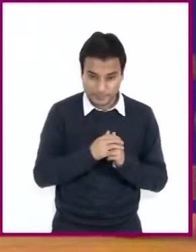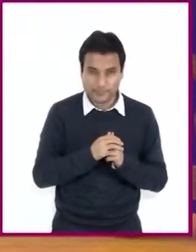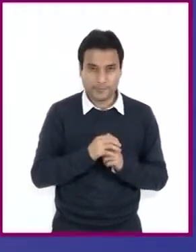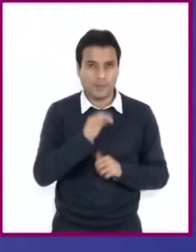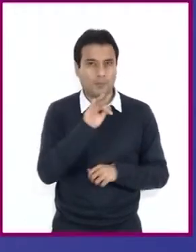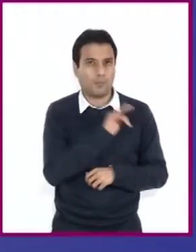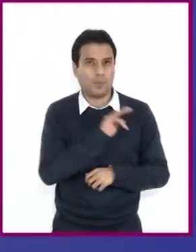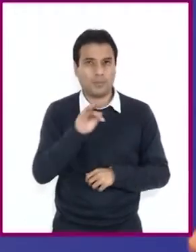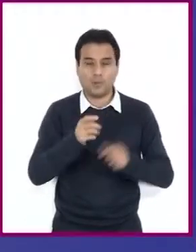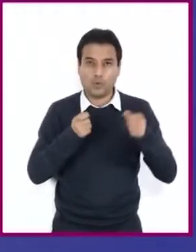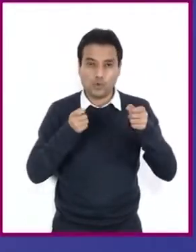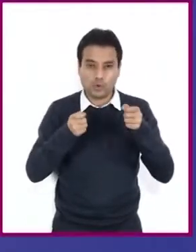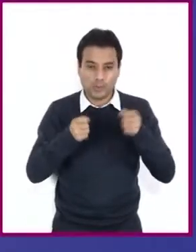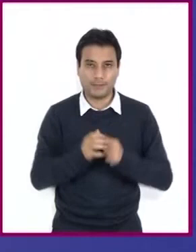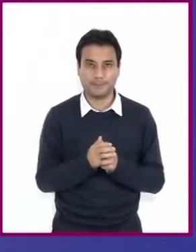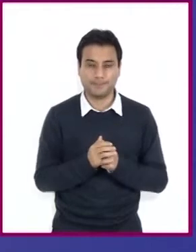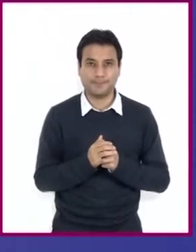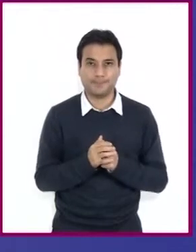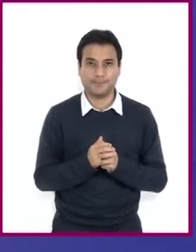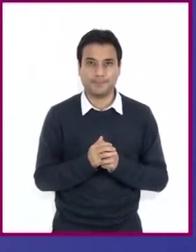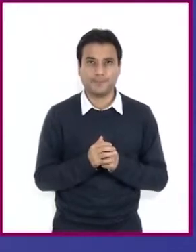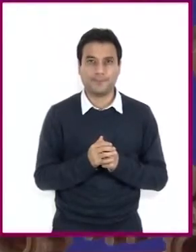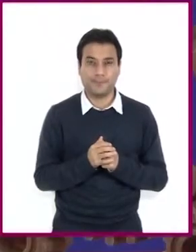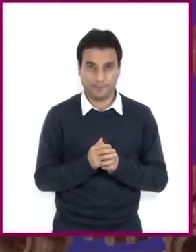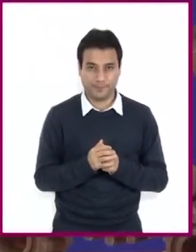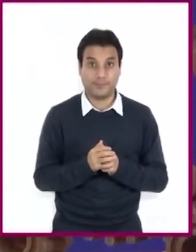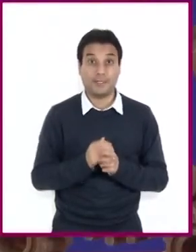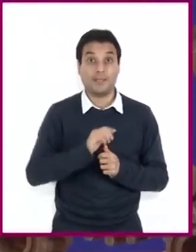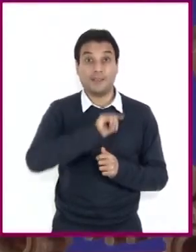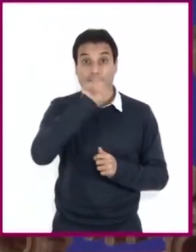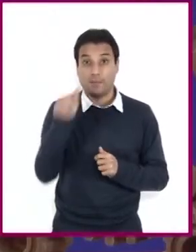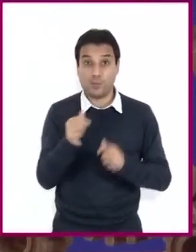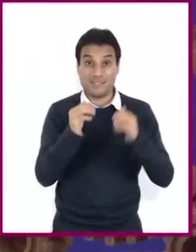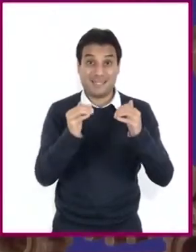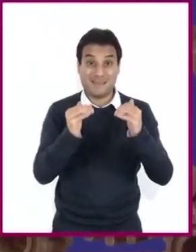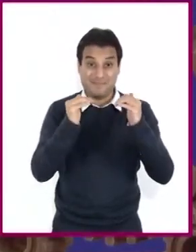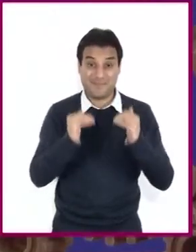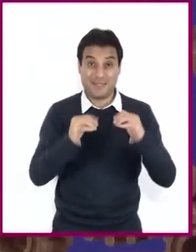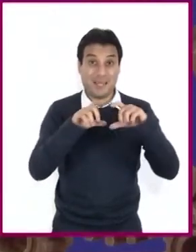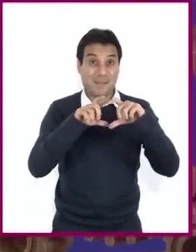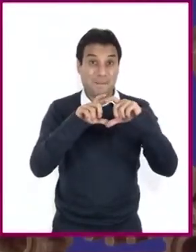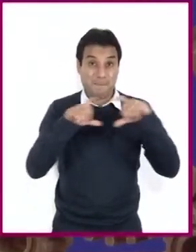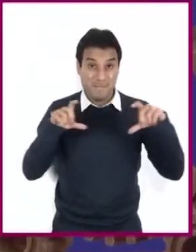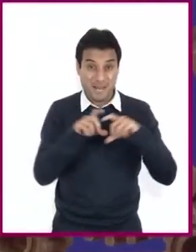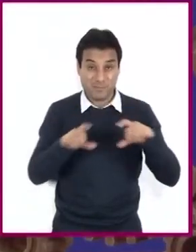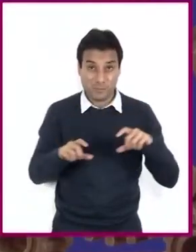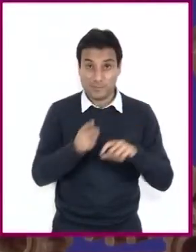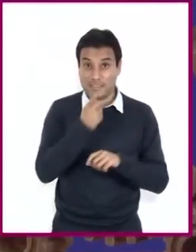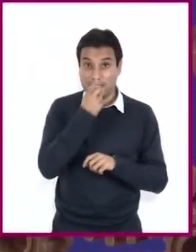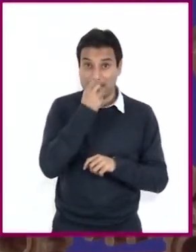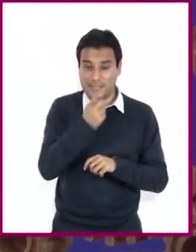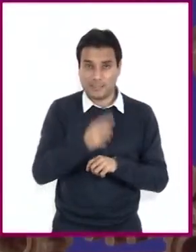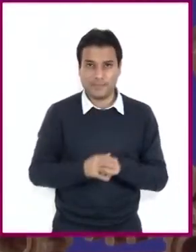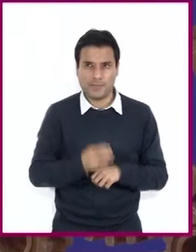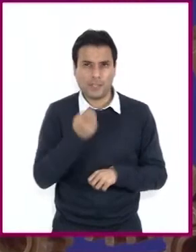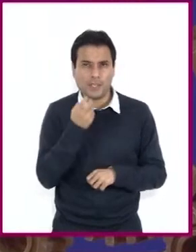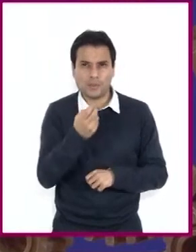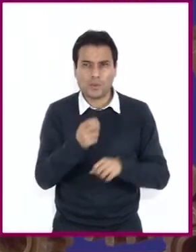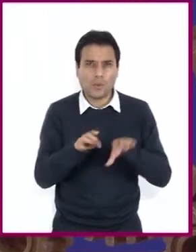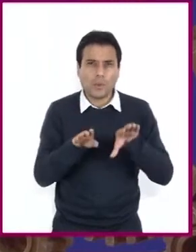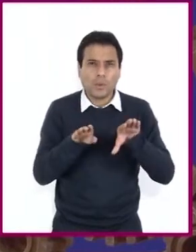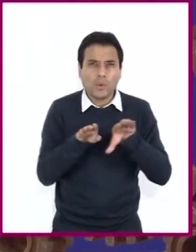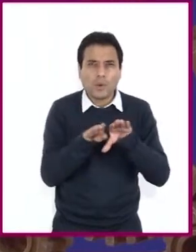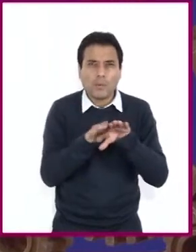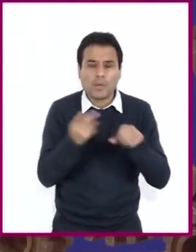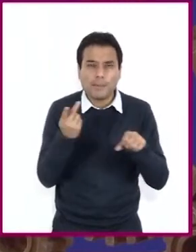control sobre él, por lo que en los 2 siguientes párrafos también describe cómo pueden incidir esas